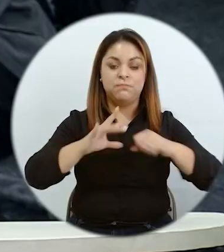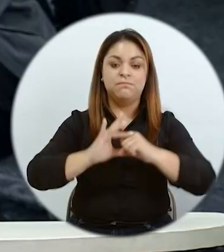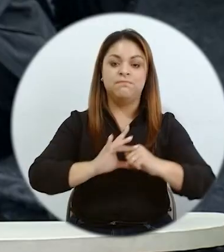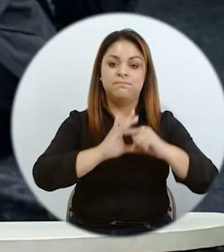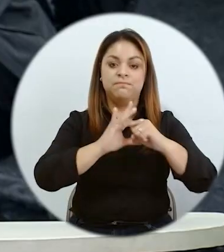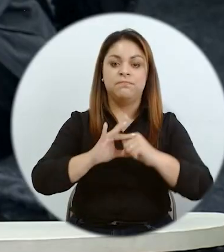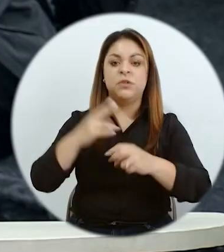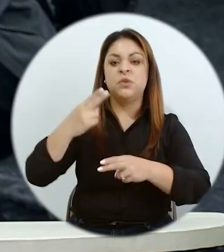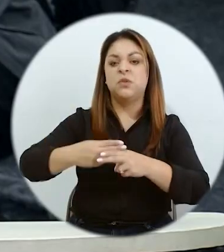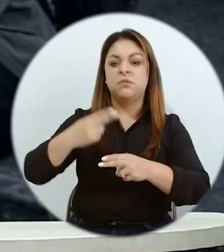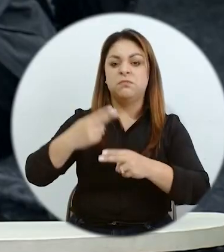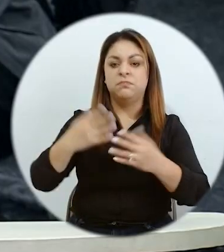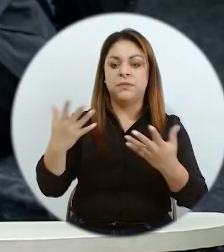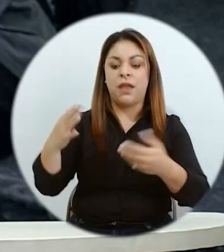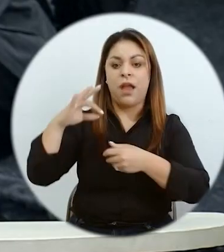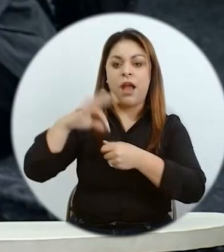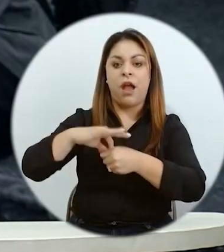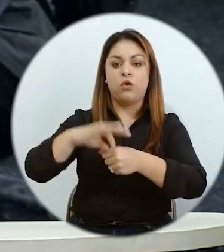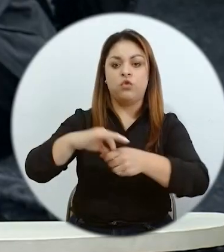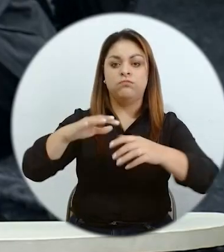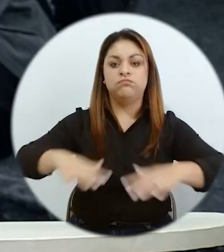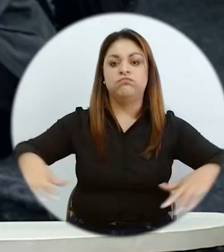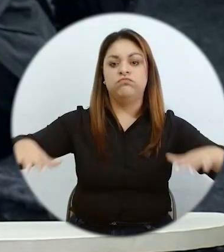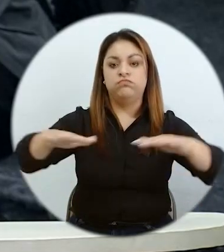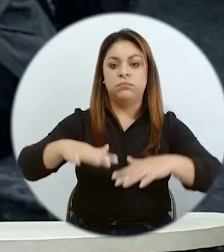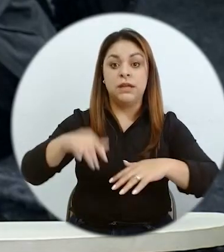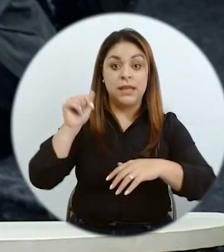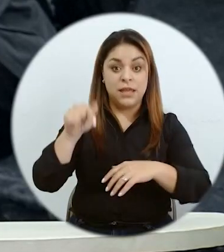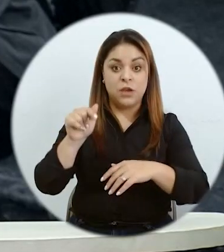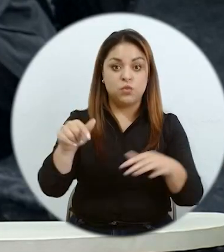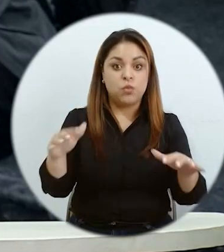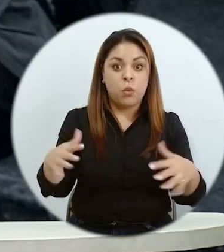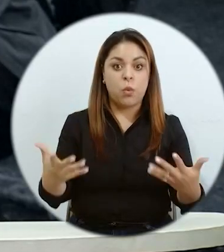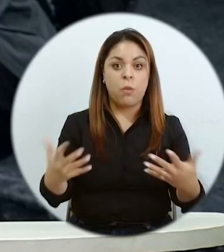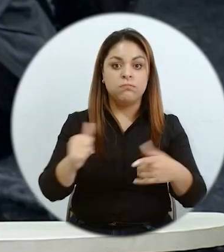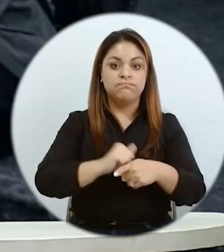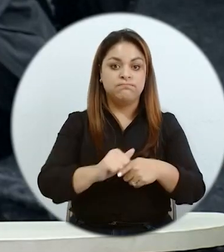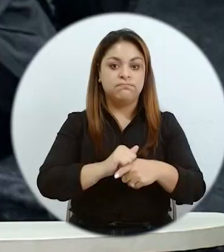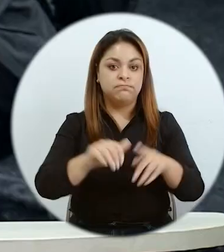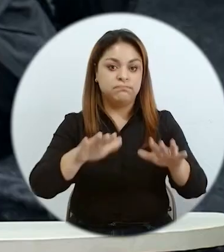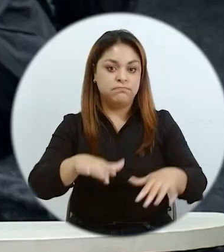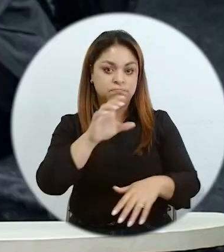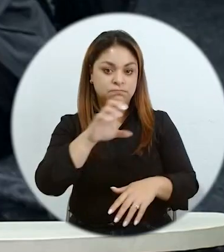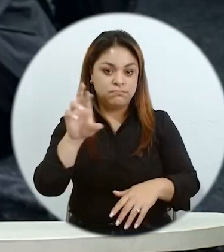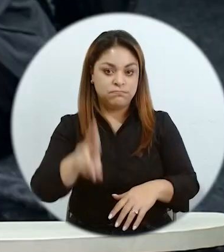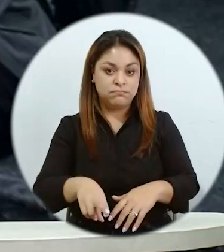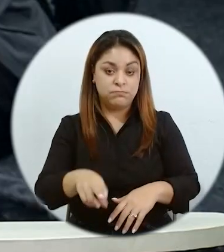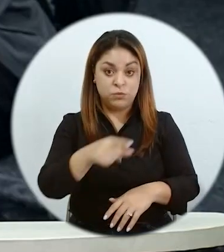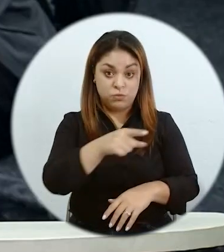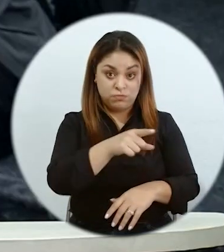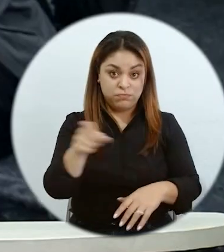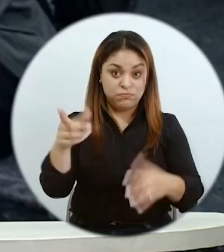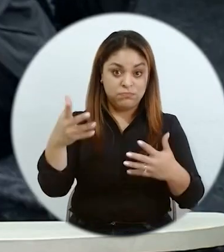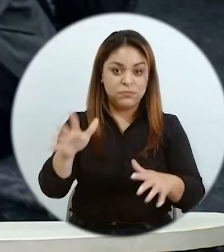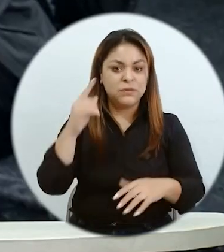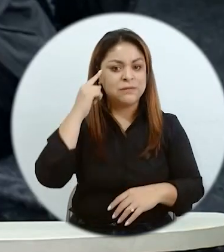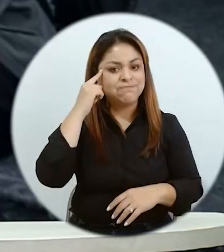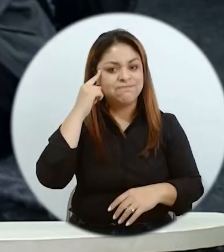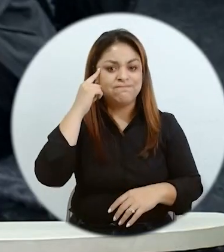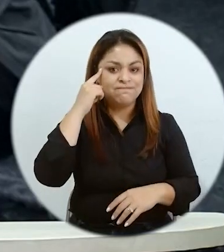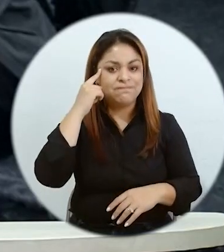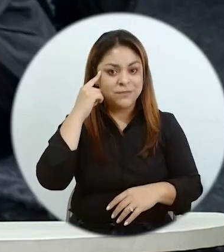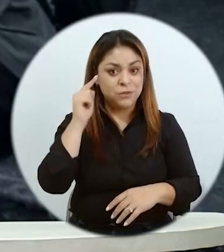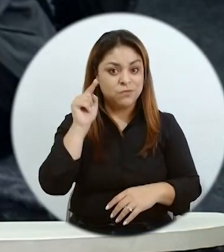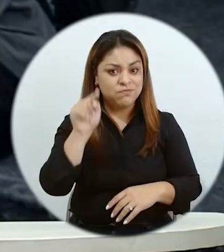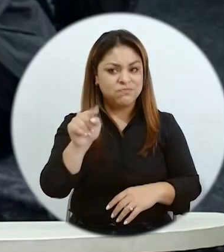la agroecología y cómo esta se está practicando en Costa Rica. Porque yo no sé si usted se ha puesto a pensarlo, pero